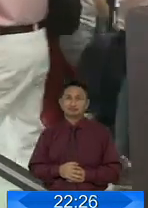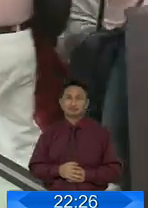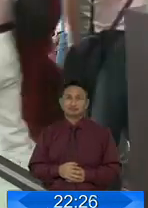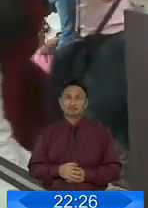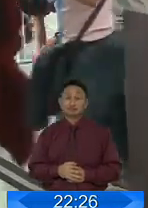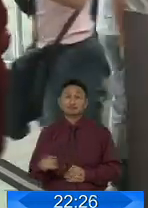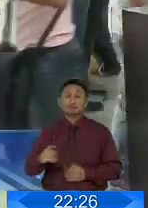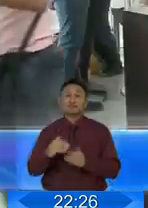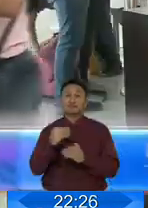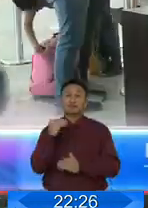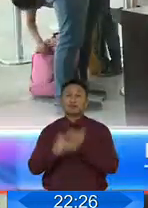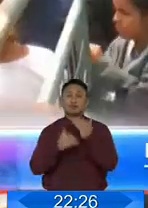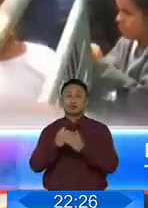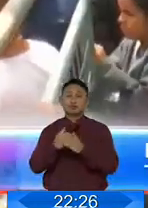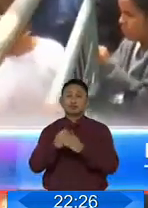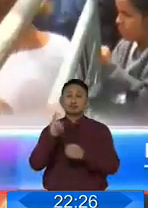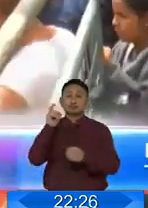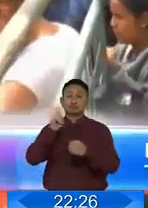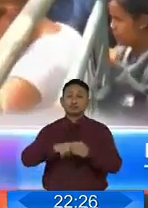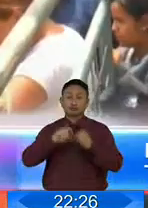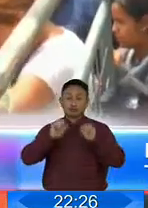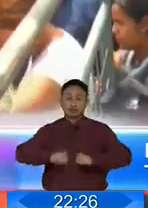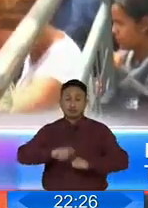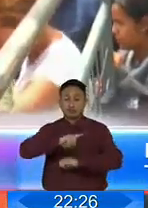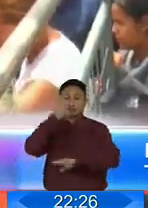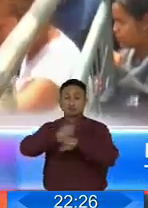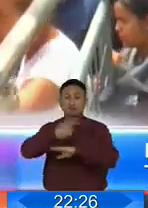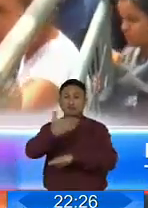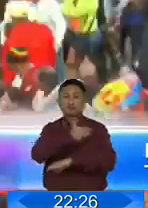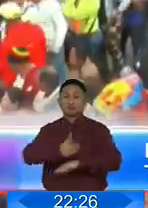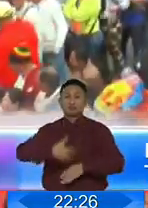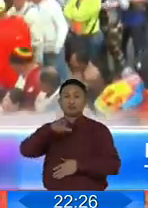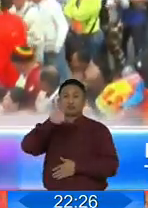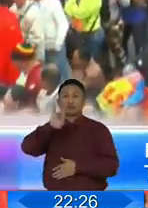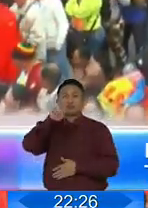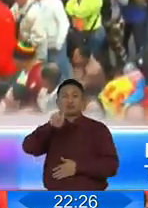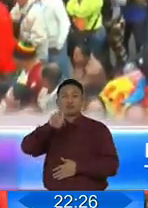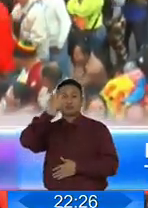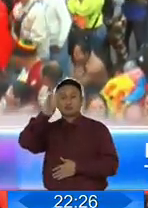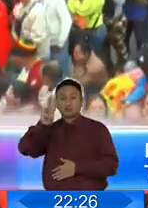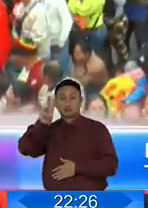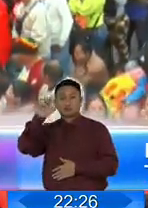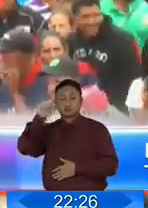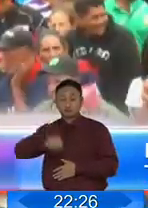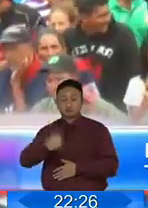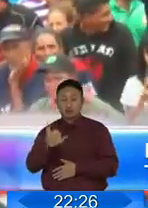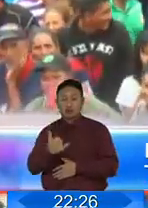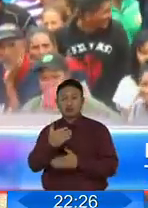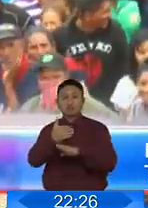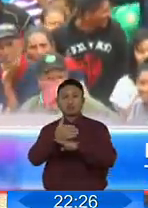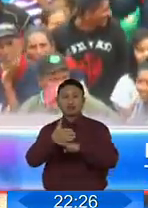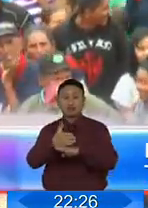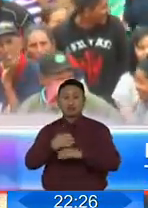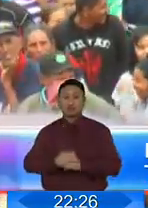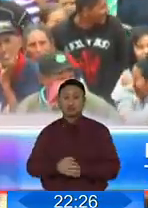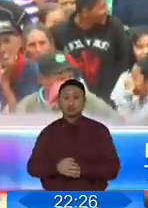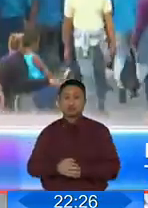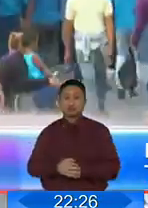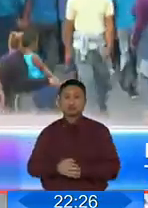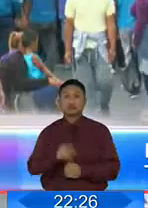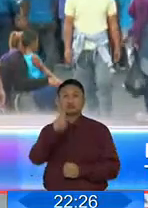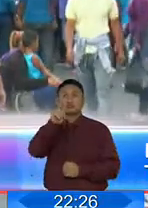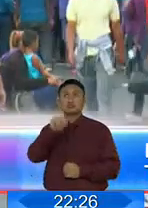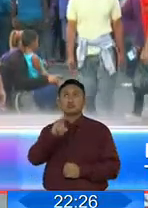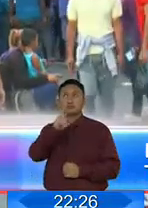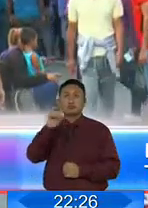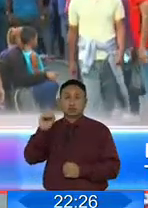El proceso de regularización implementado de acuerdo al decreto presidencial 826 está en la mitad de su etapa que culminará en marzo de